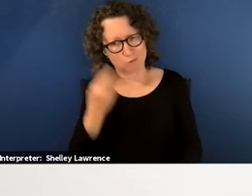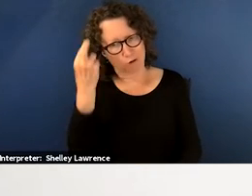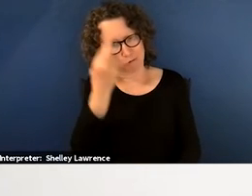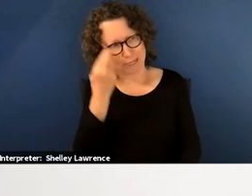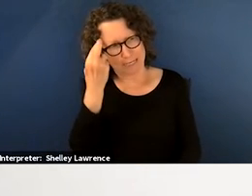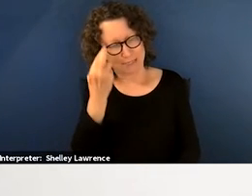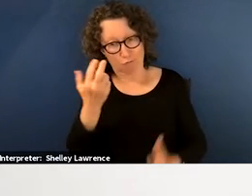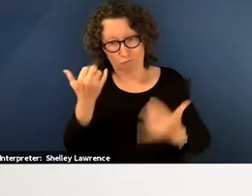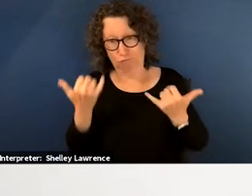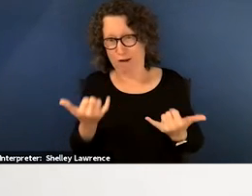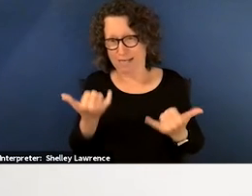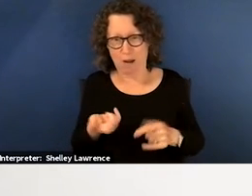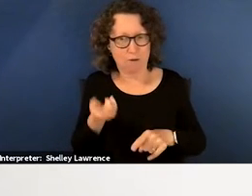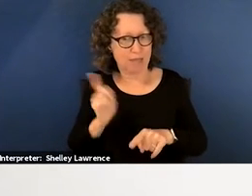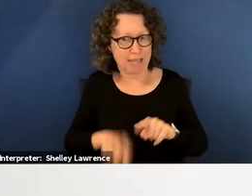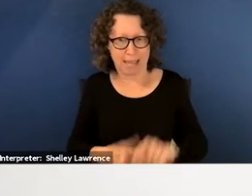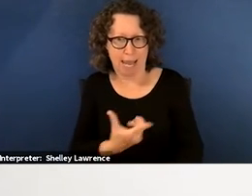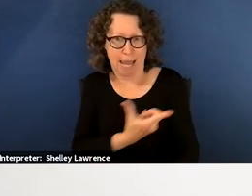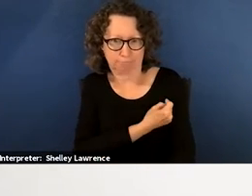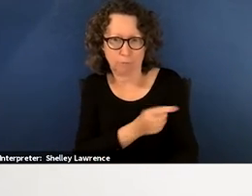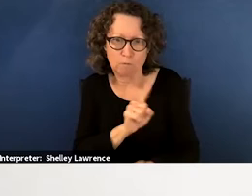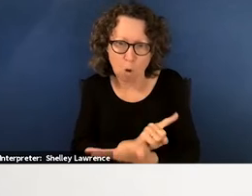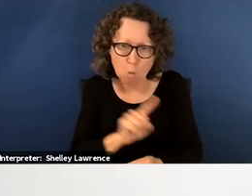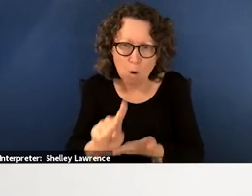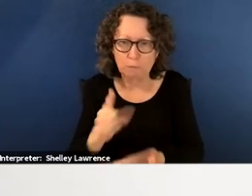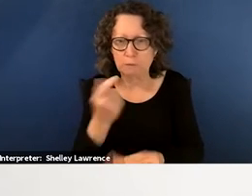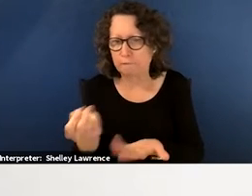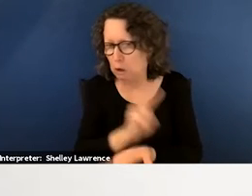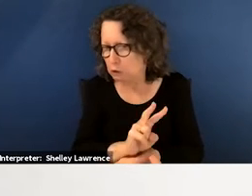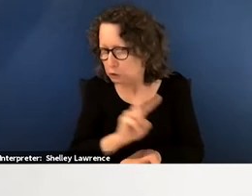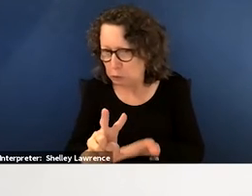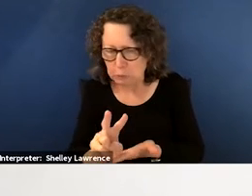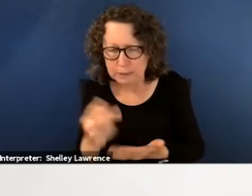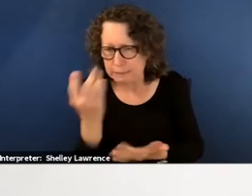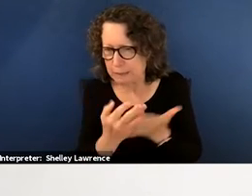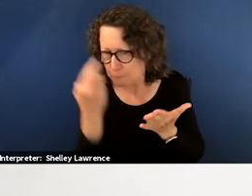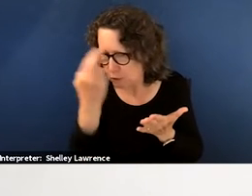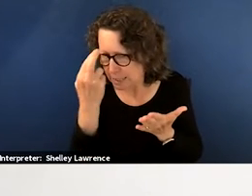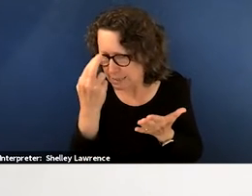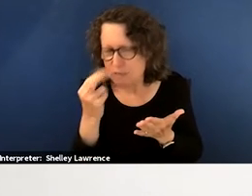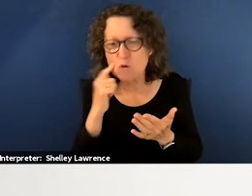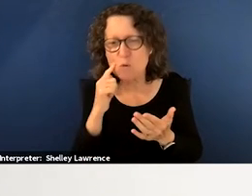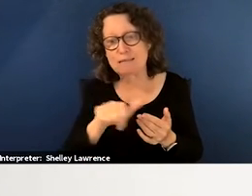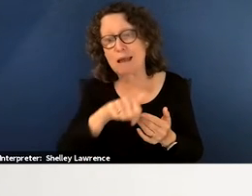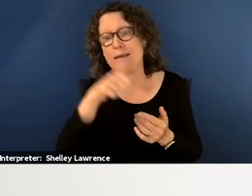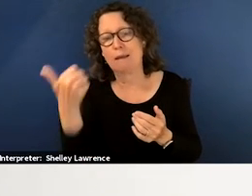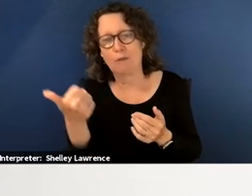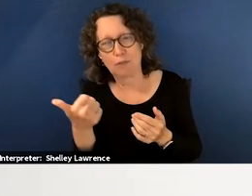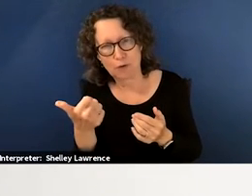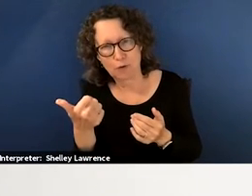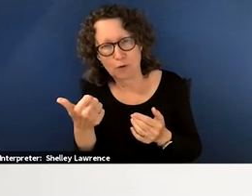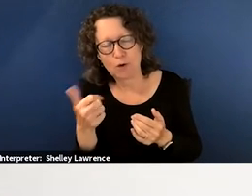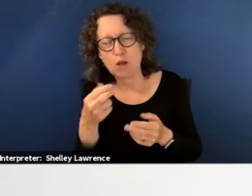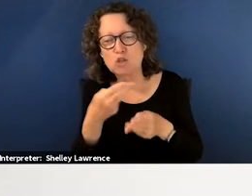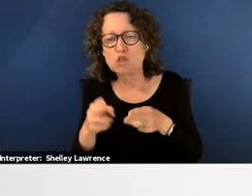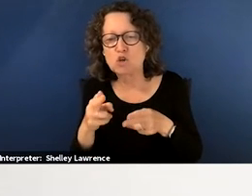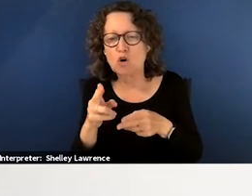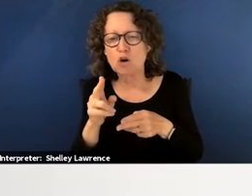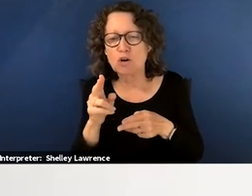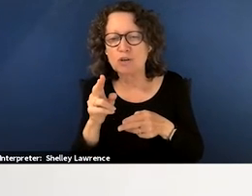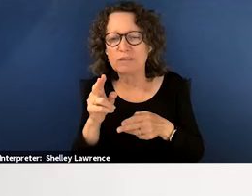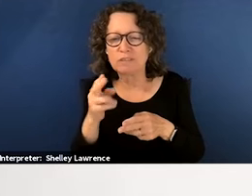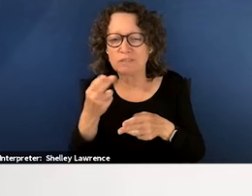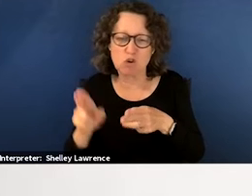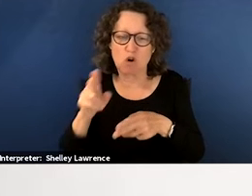una razón transitoria por la cual no pueden ponerse la vacuna en una semana, tal vez dos, y esto sería otra